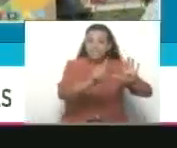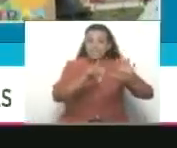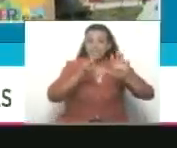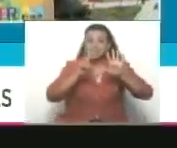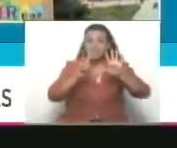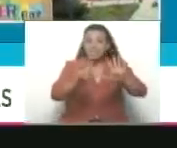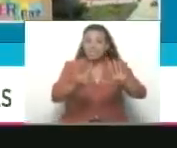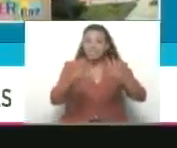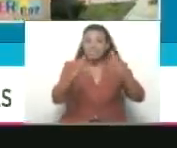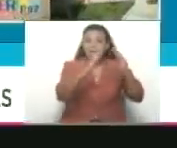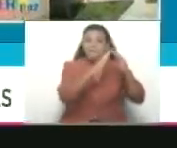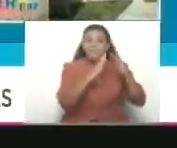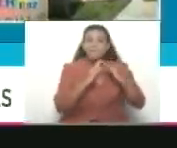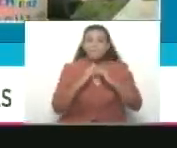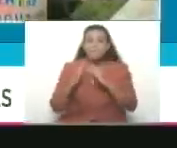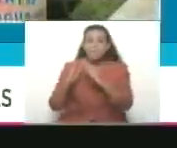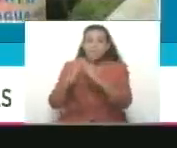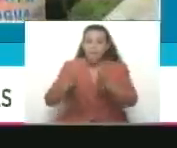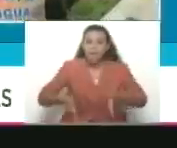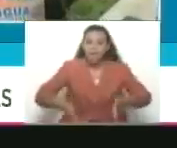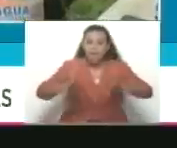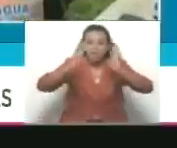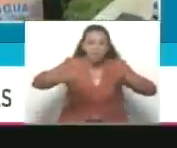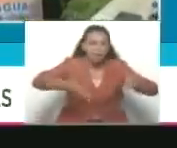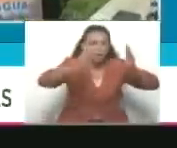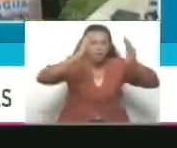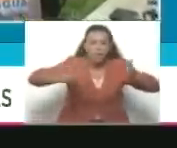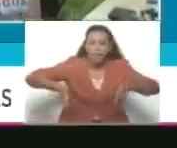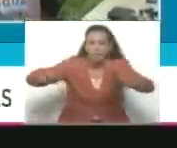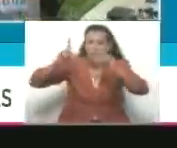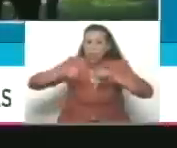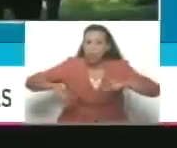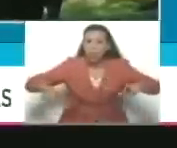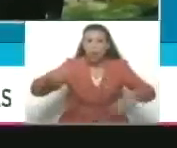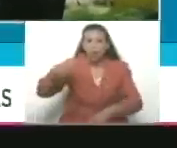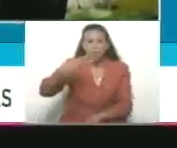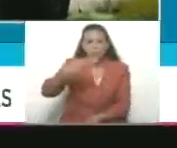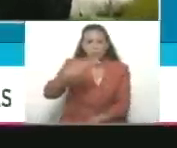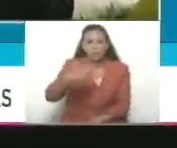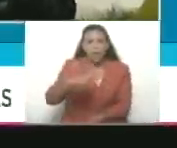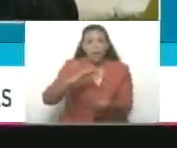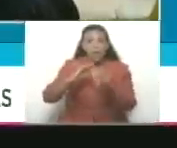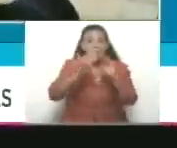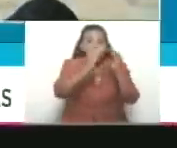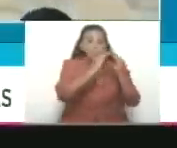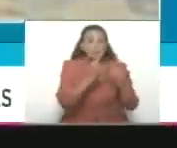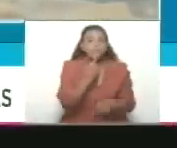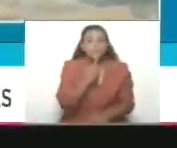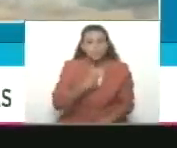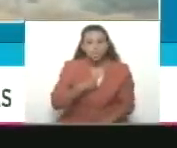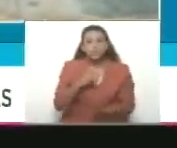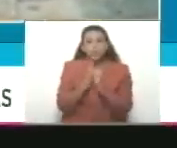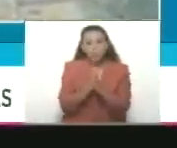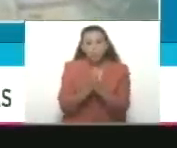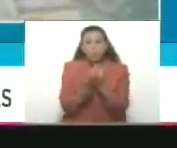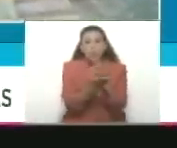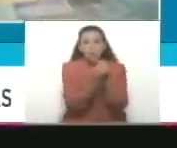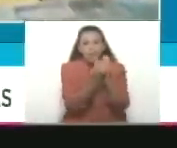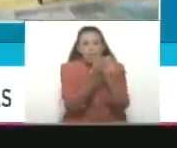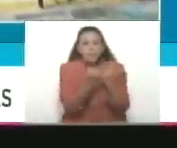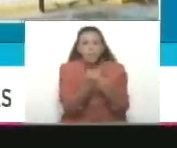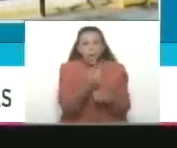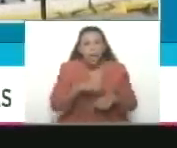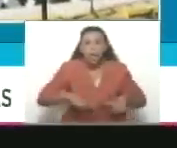viviendas a todo dar edificios ahí en las tejerías la comunidad me dijo maduro ven acá ahí